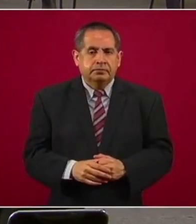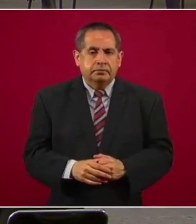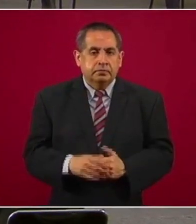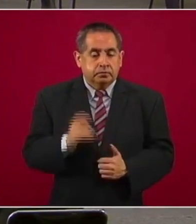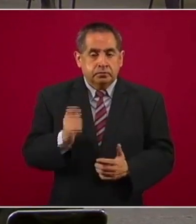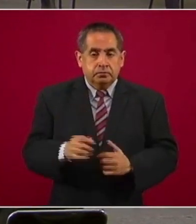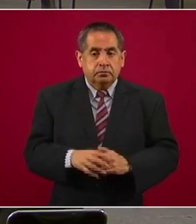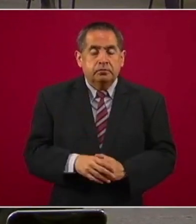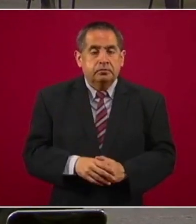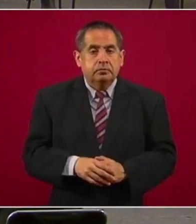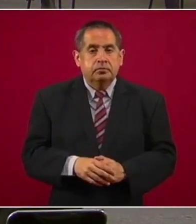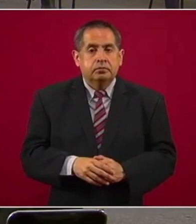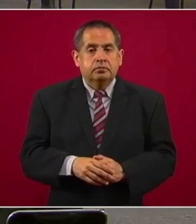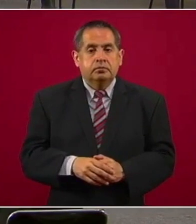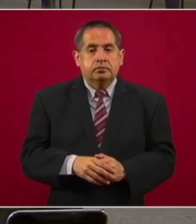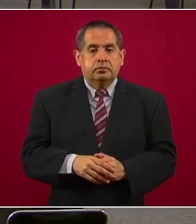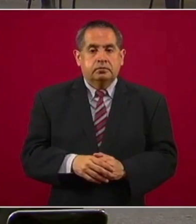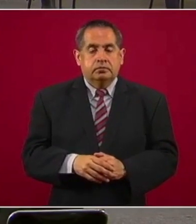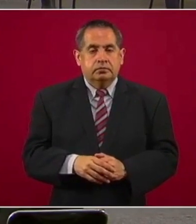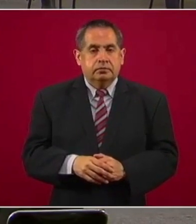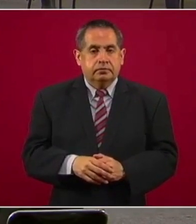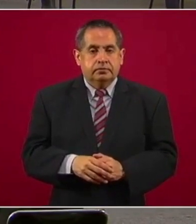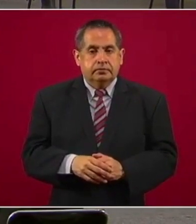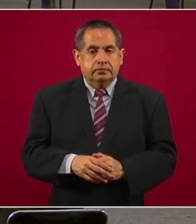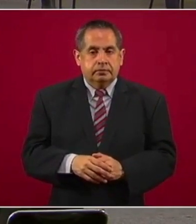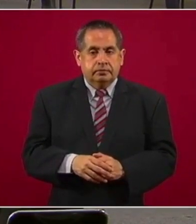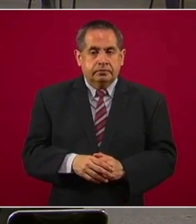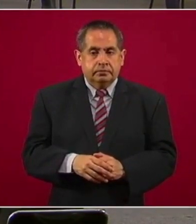va a